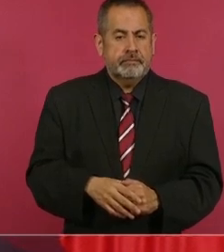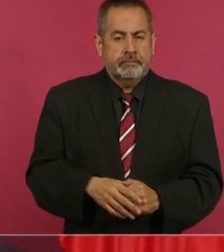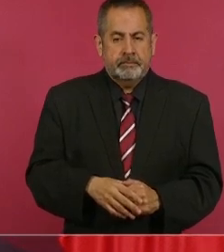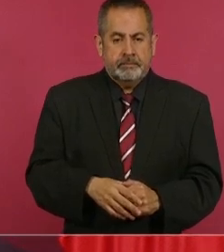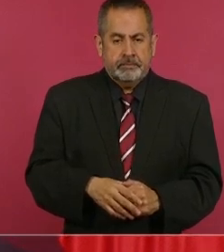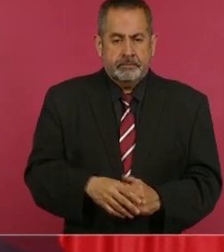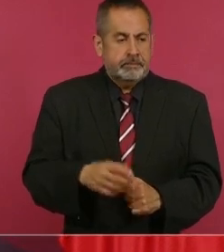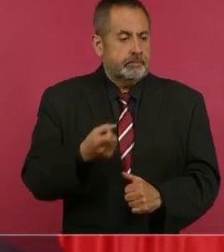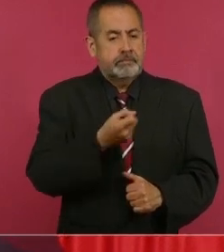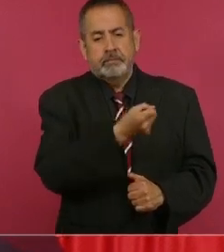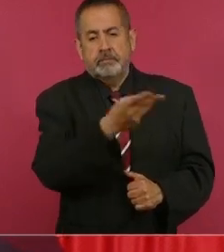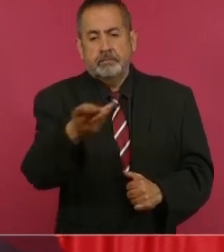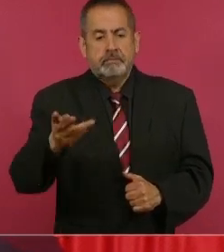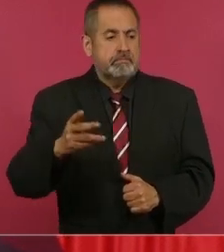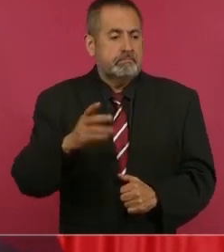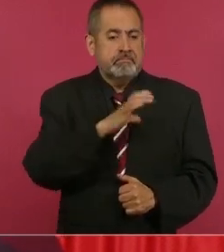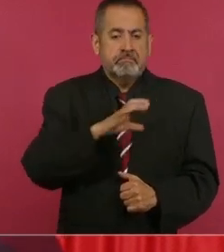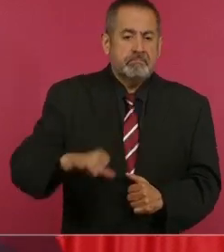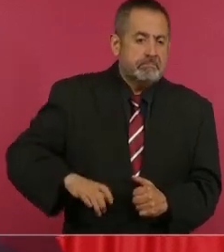Hay muchos aspirantes